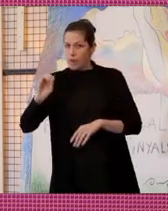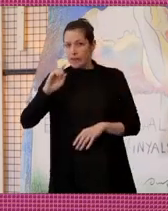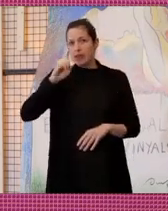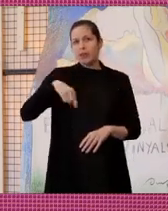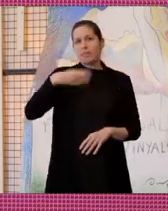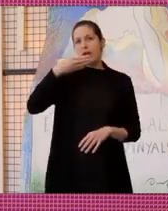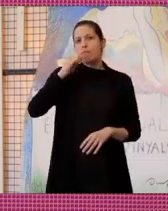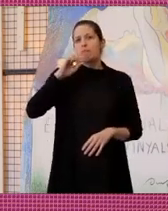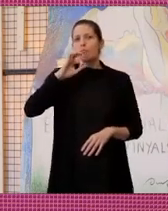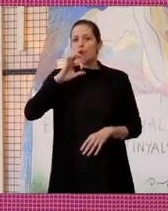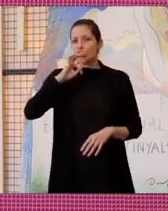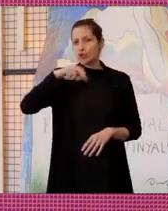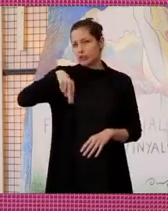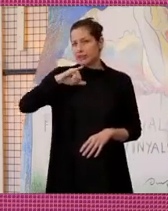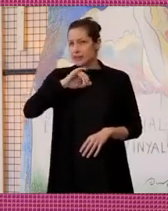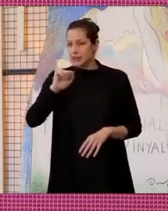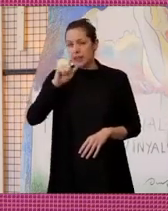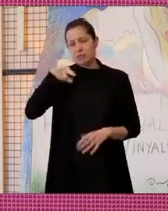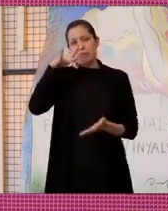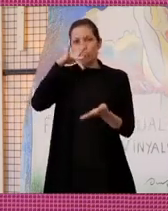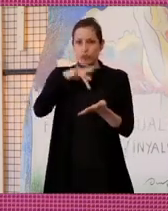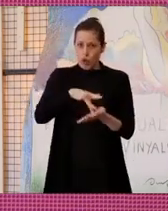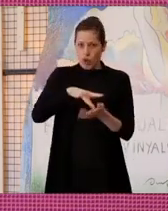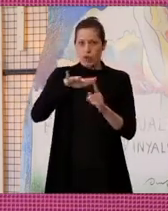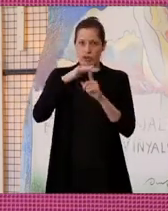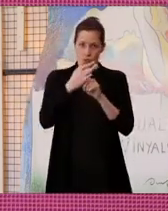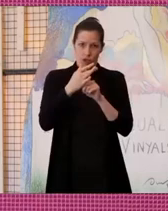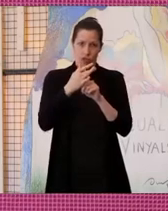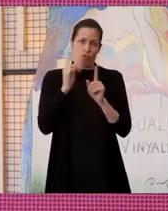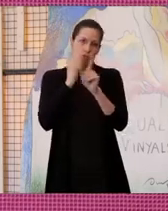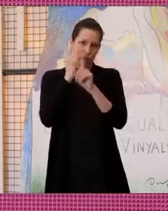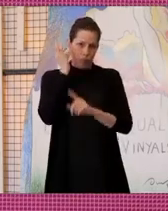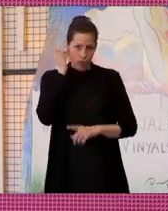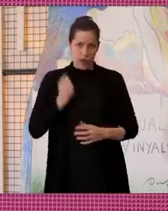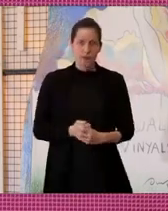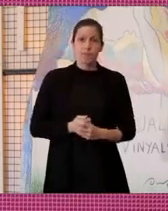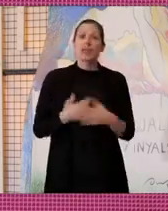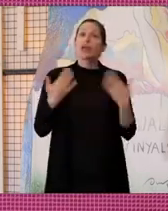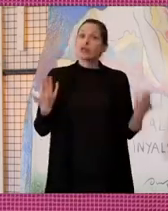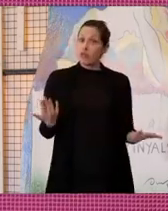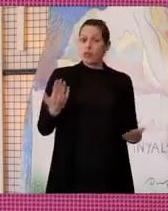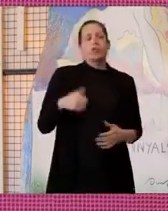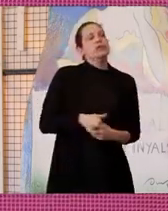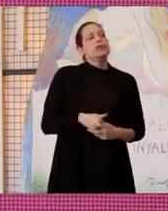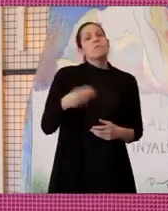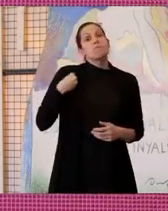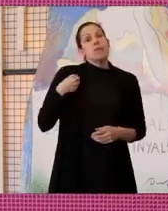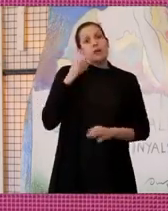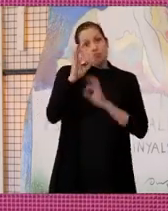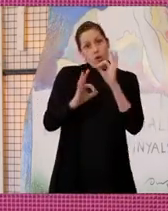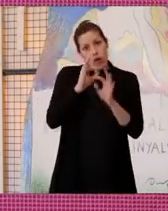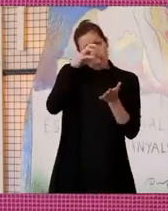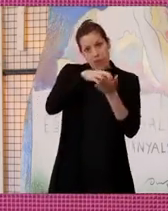y unifem se propuso con su grupo de gente de paz y seguridad llevar a